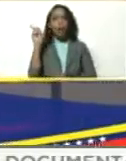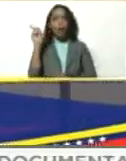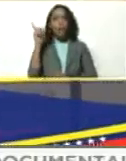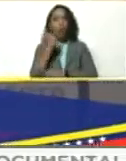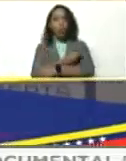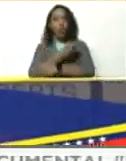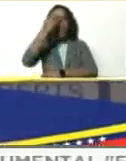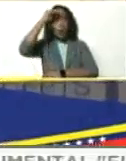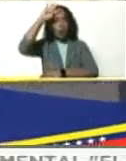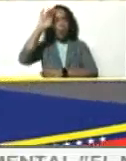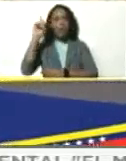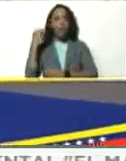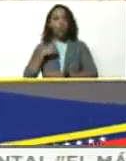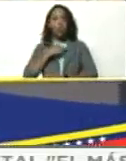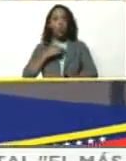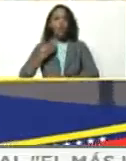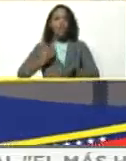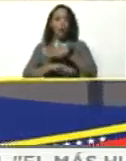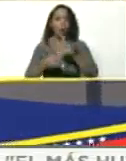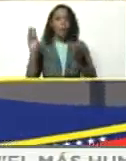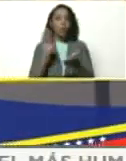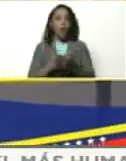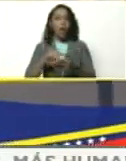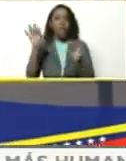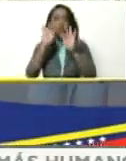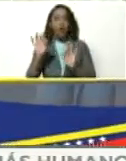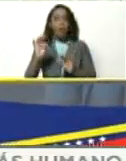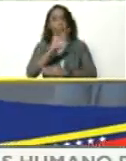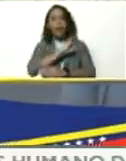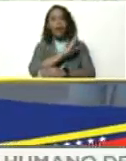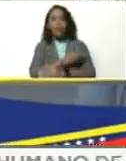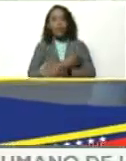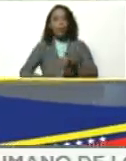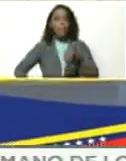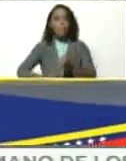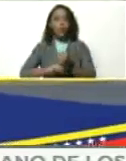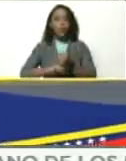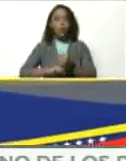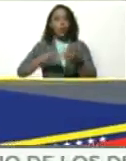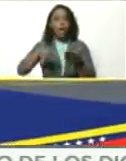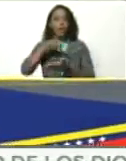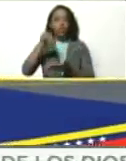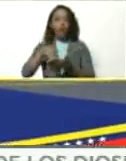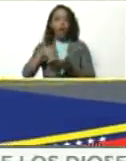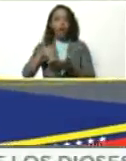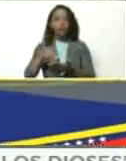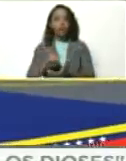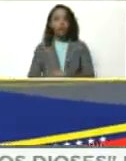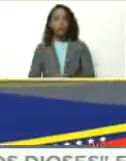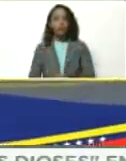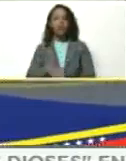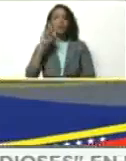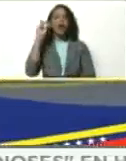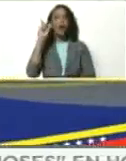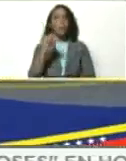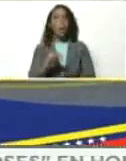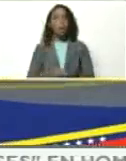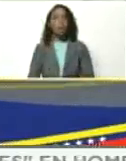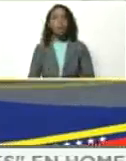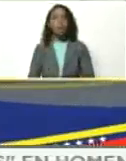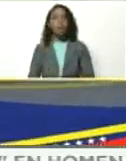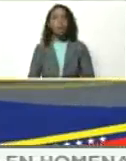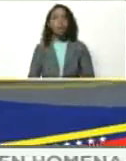Y la vamos a colocar como parte del refuerzo nacional. La Abdala también es una